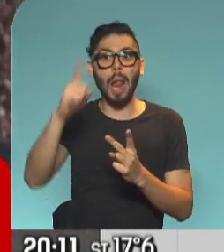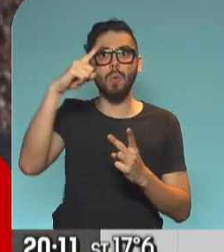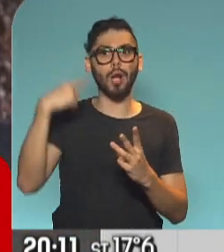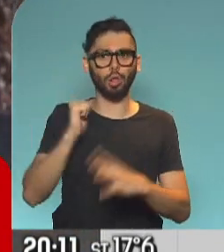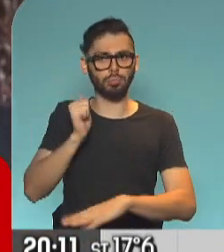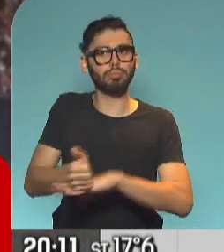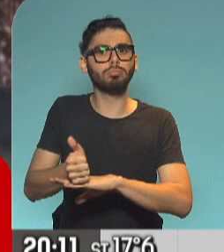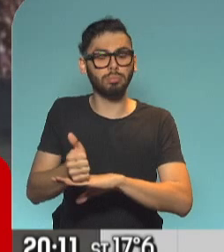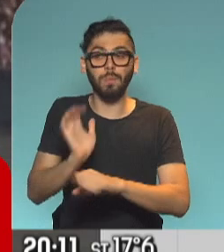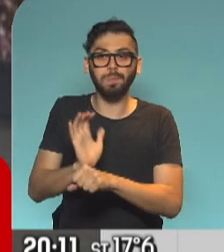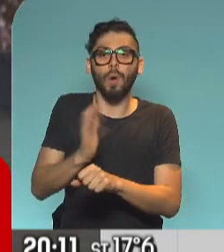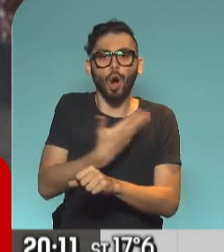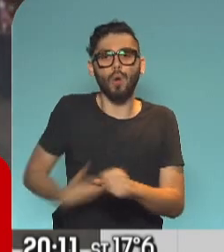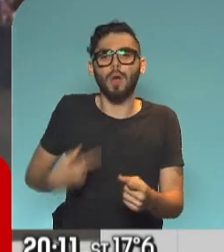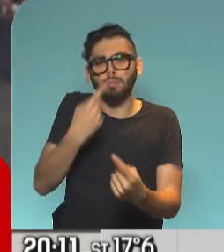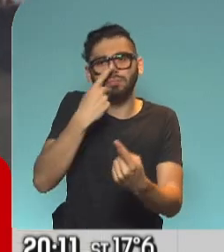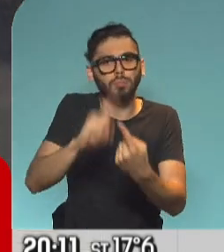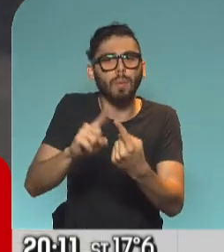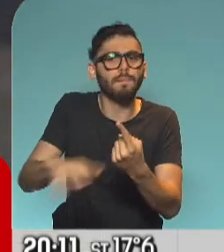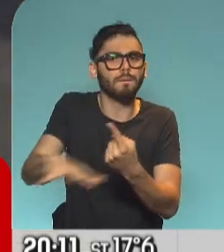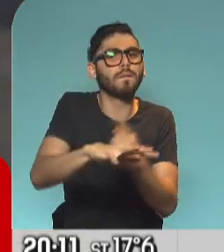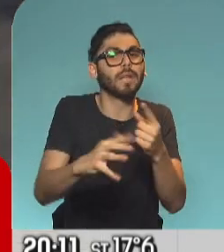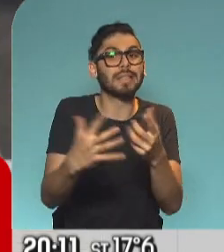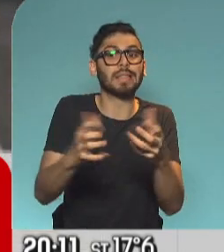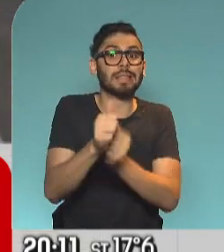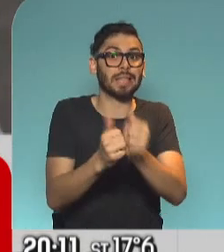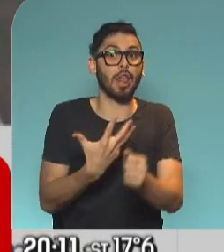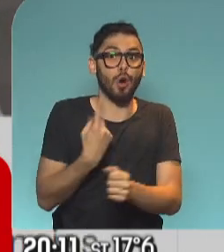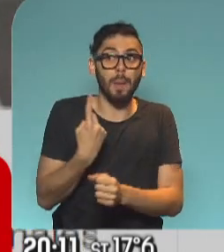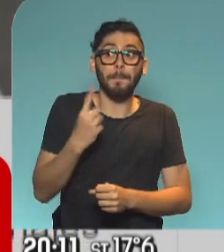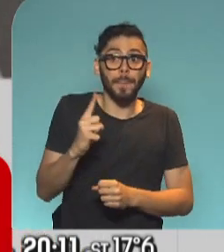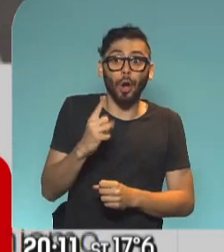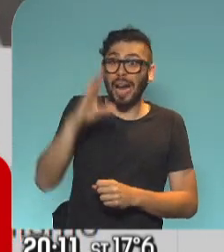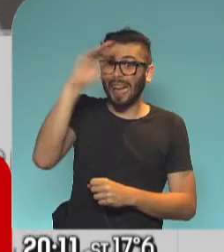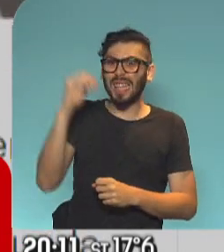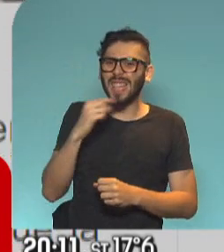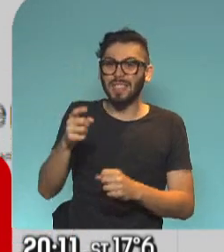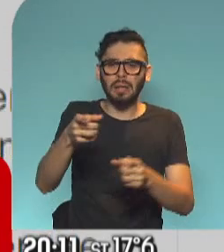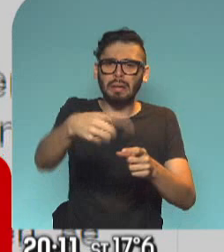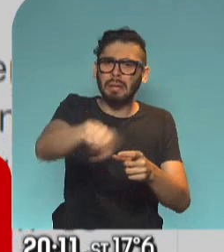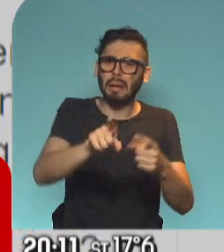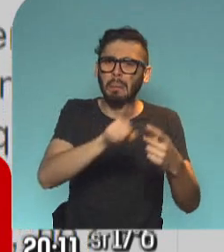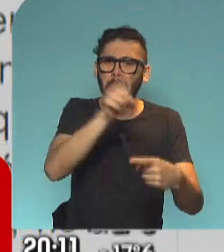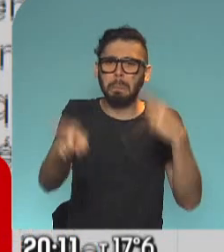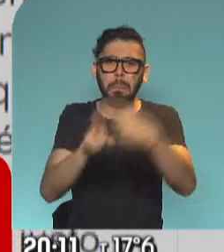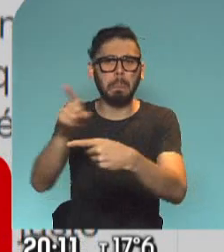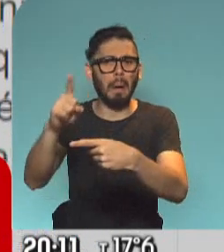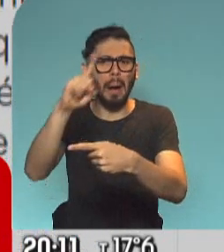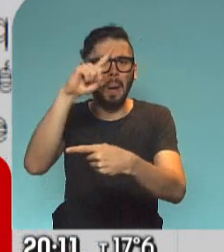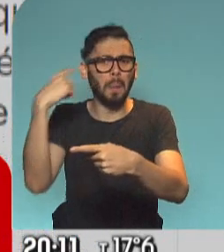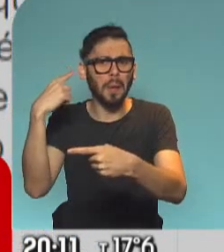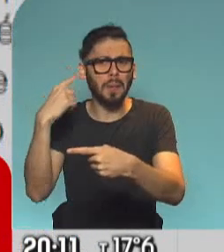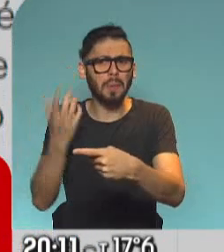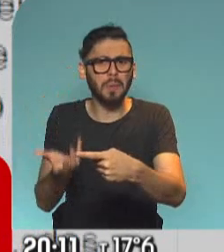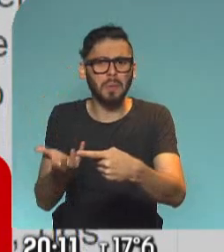una voluntad de acercamiento del gobierno con esos sectores. Pero lo que opina Cristina es que lo castigan al presidente como si tuviera las mismas formas